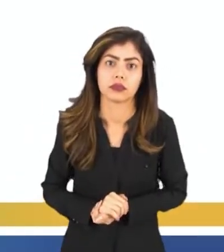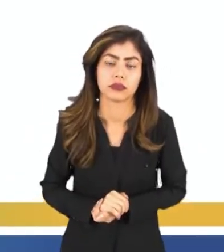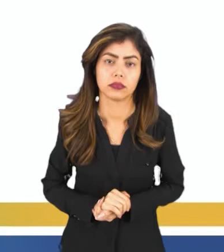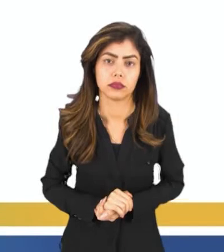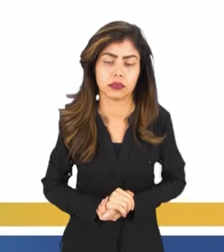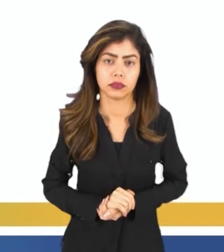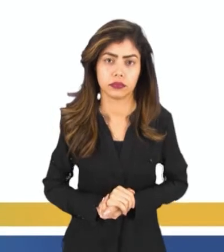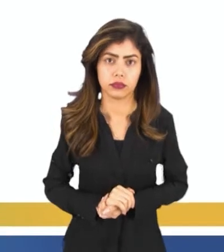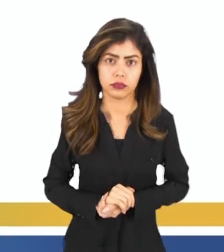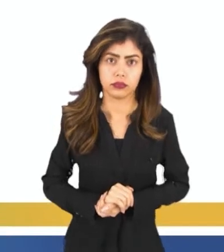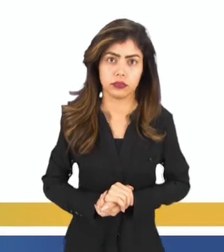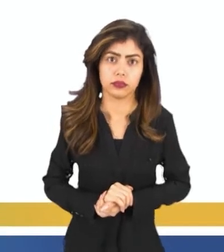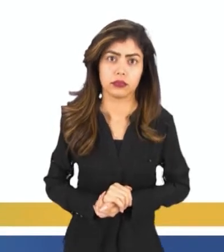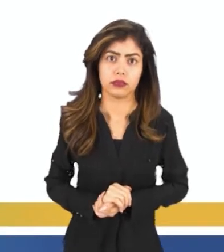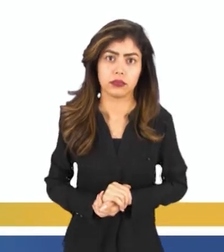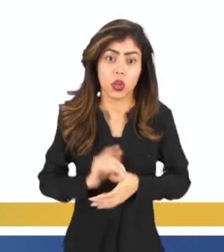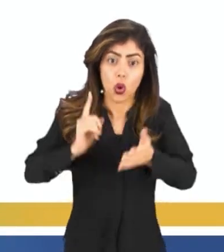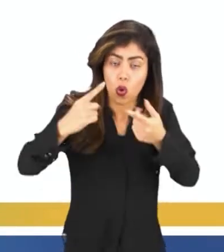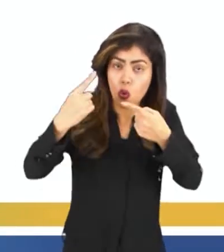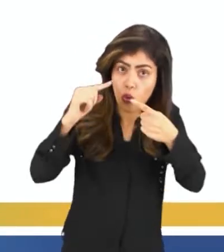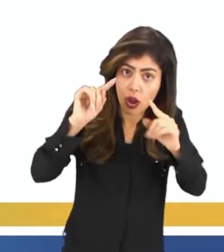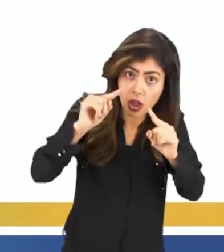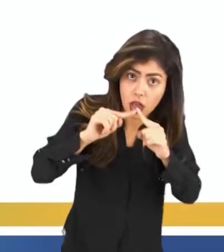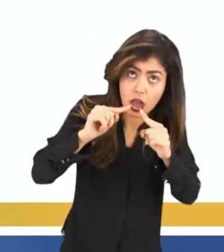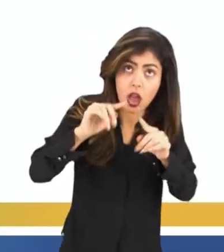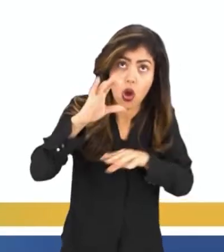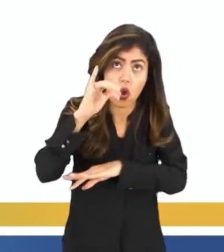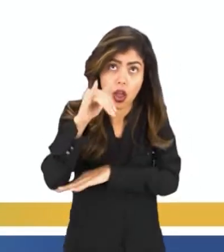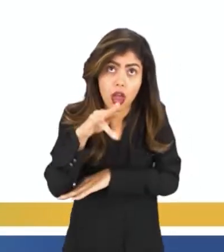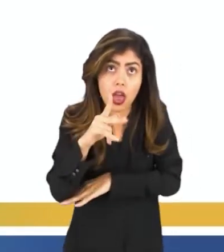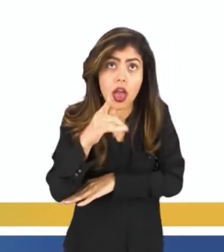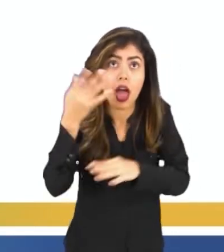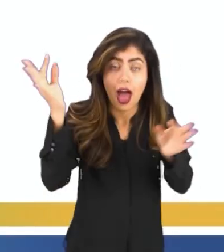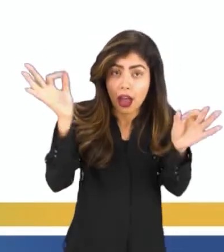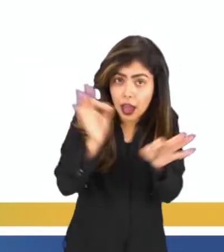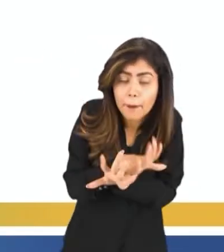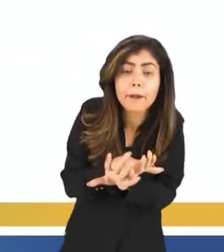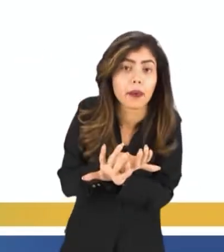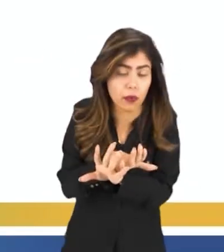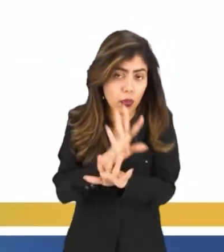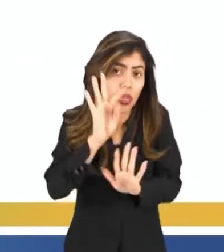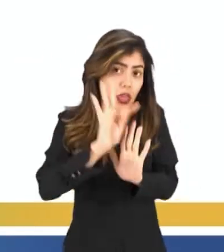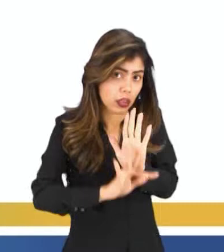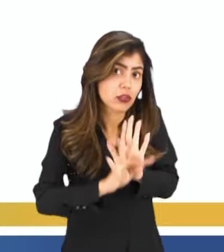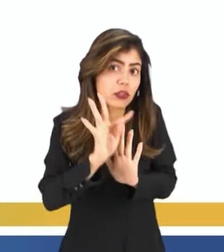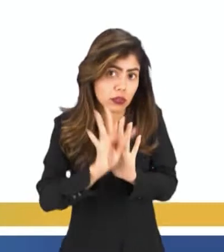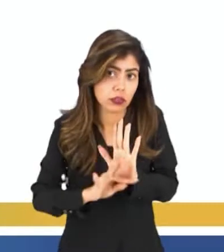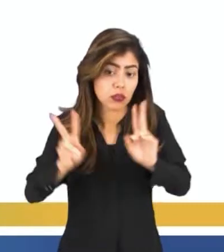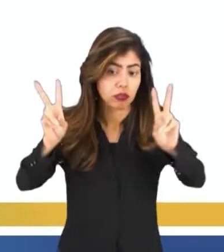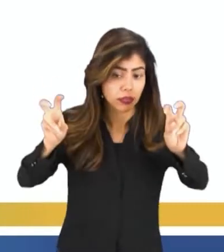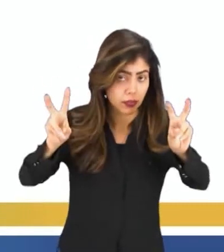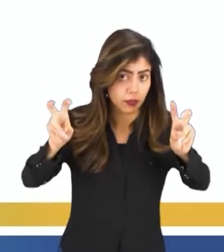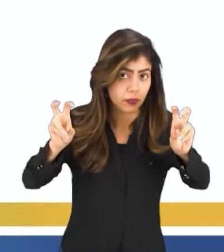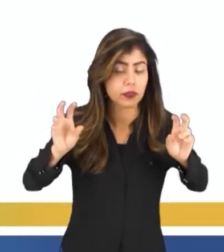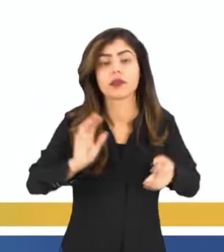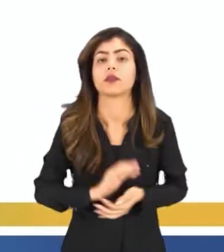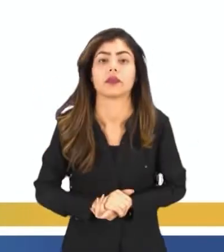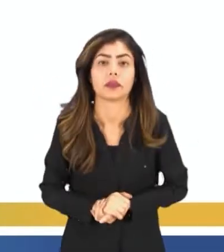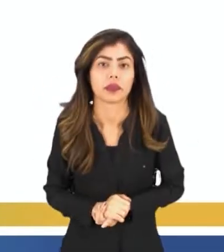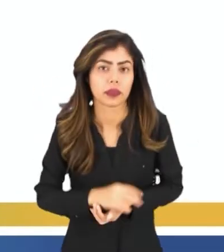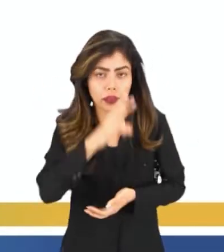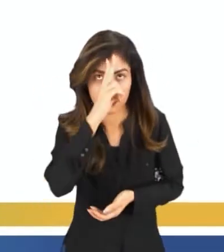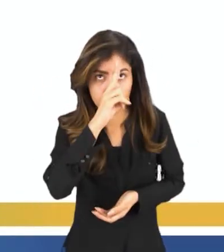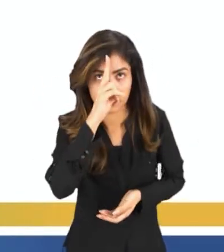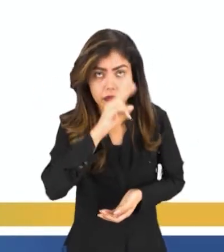se caracteriza por la combinación de la conveniencia de l'ensenyament o la de un tema y de un texto